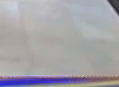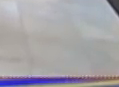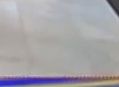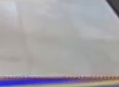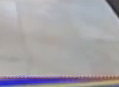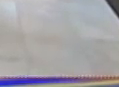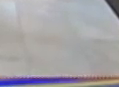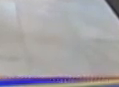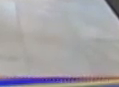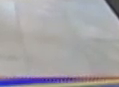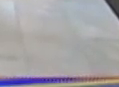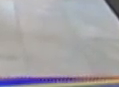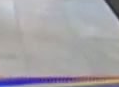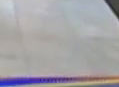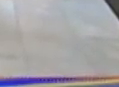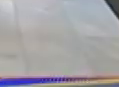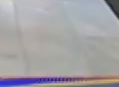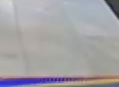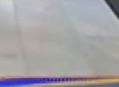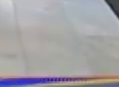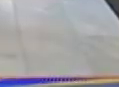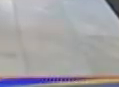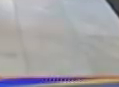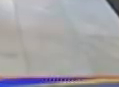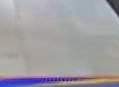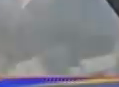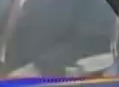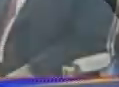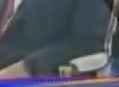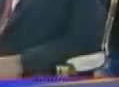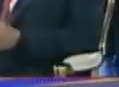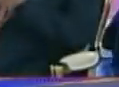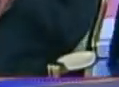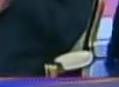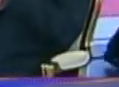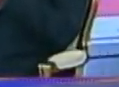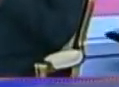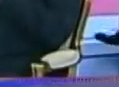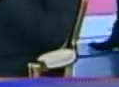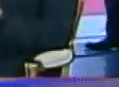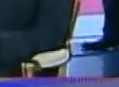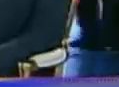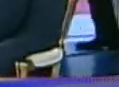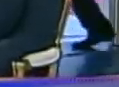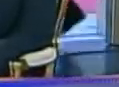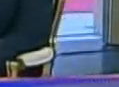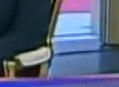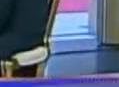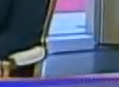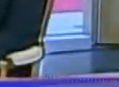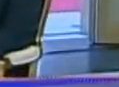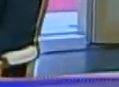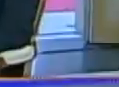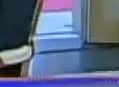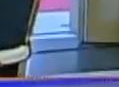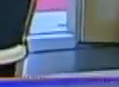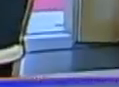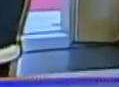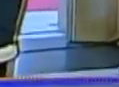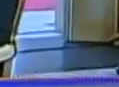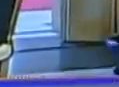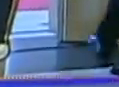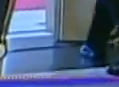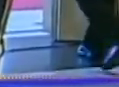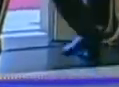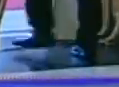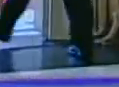Nicolás Maduro Moros, presidente constitucional de la República Bolivariana de Venezuela. Señoras y